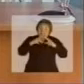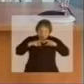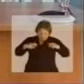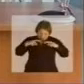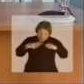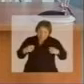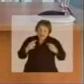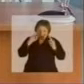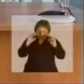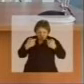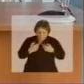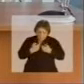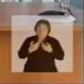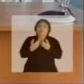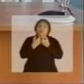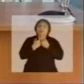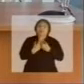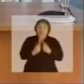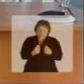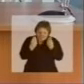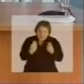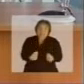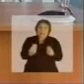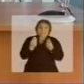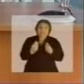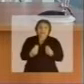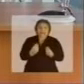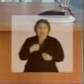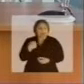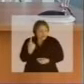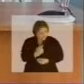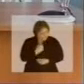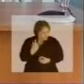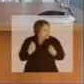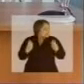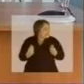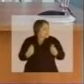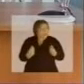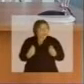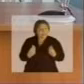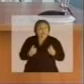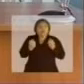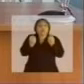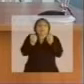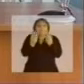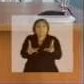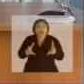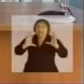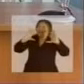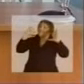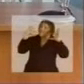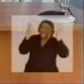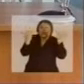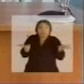que revisar Y preguntarnos ¿Qué nos está Pasando? ¿Por qué Tanta